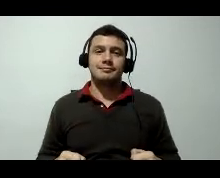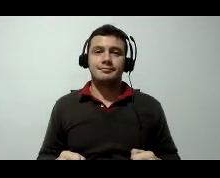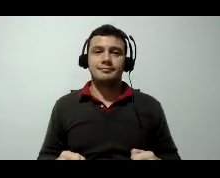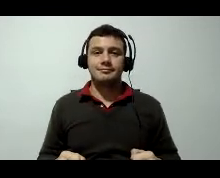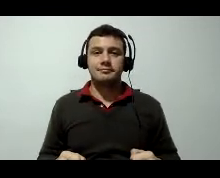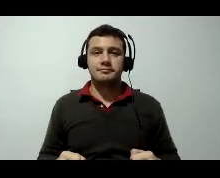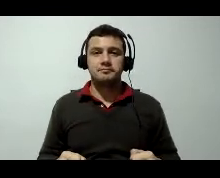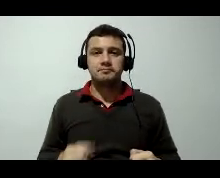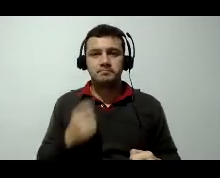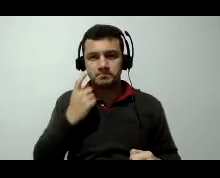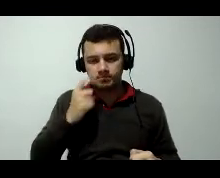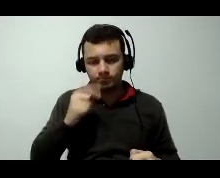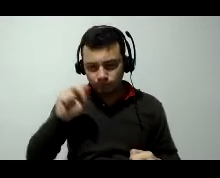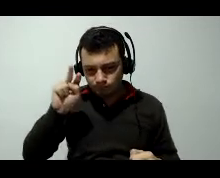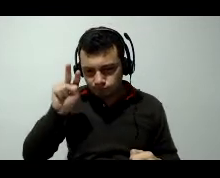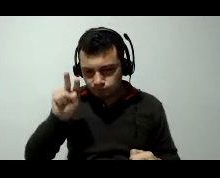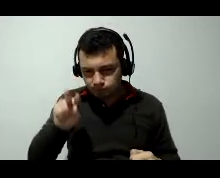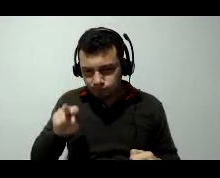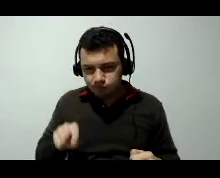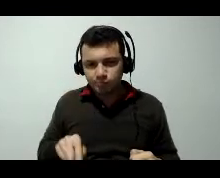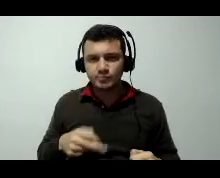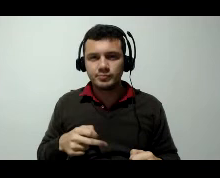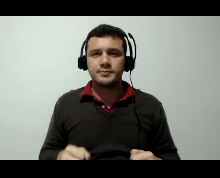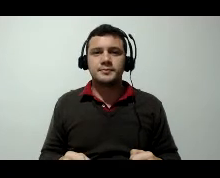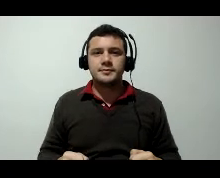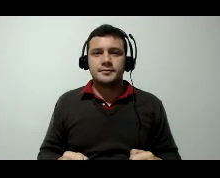Vamos a ver aquí.